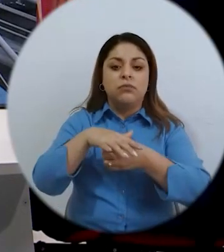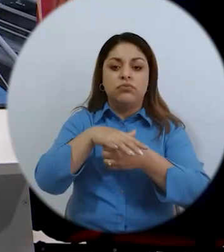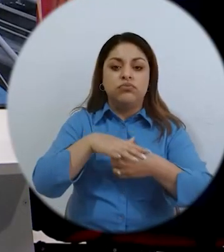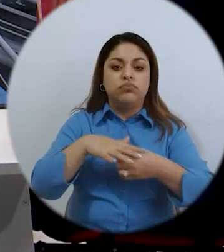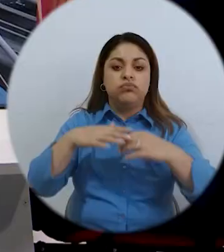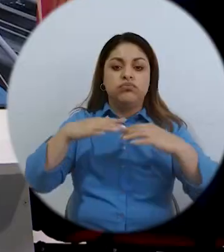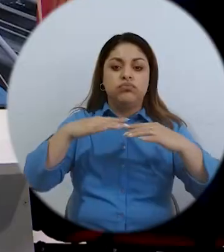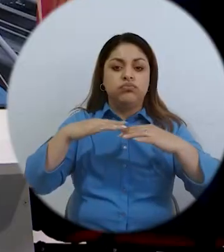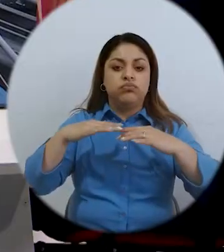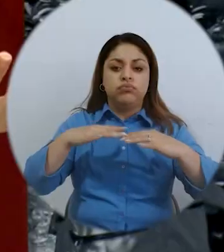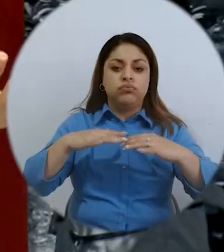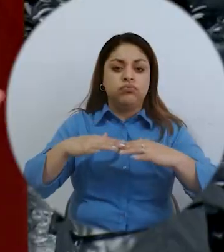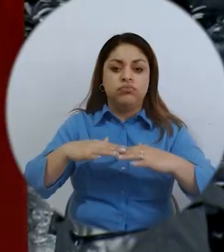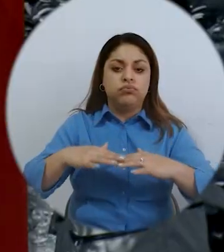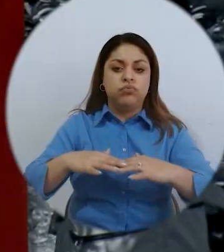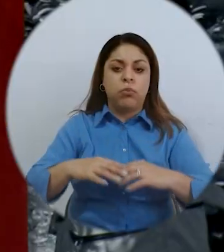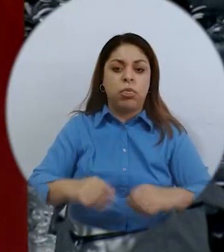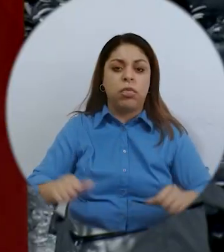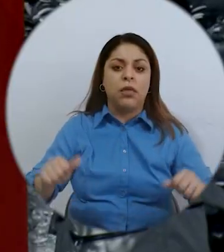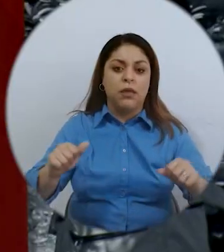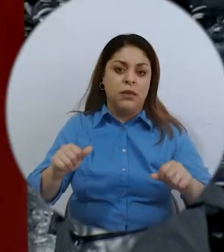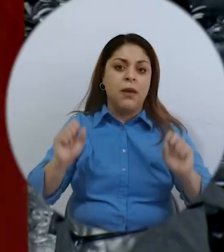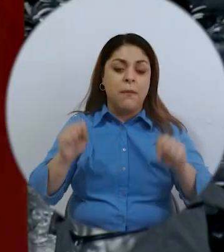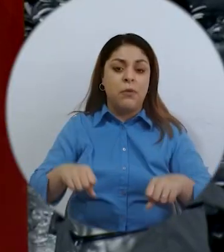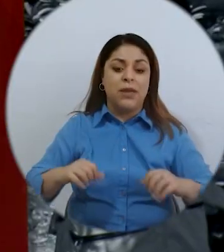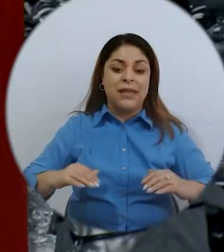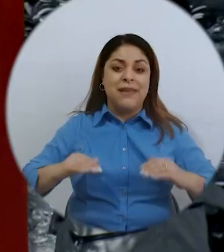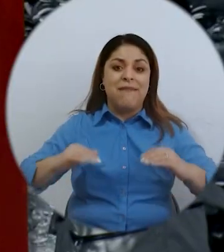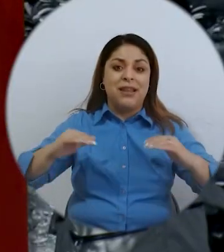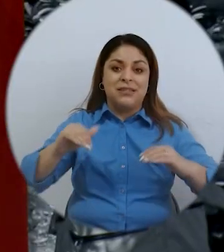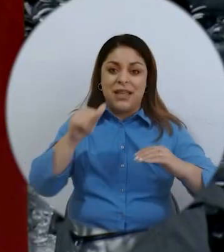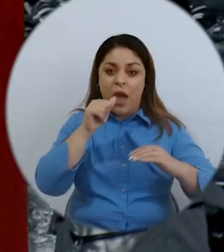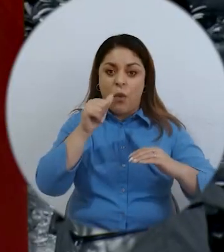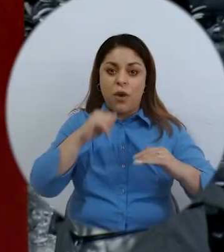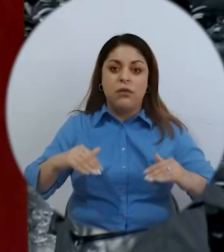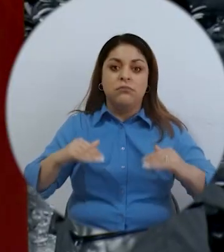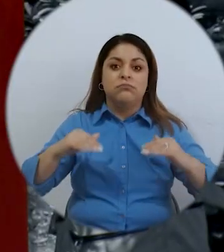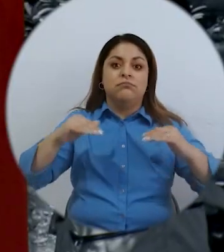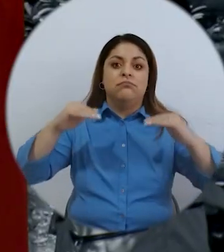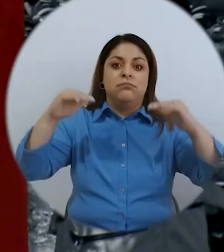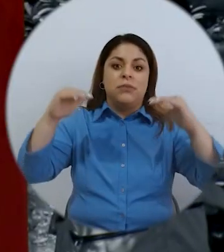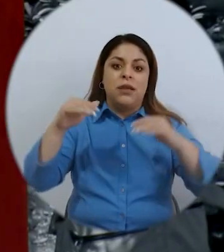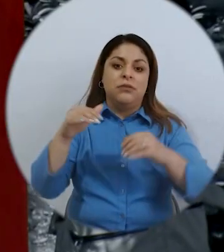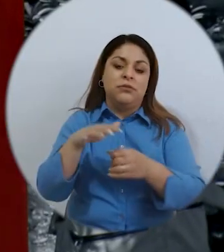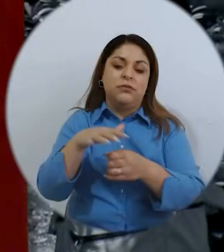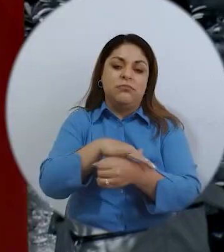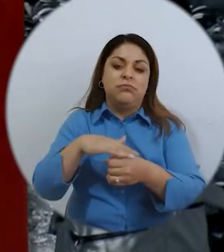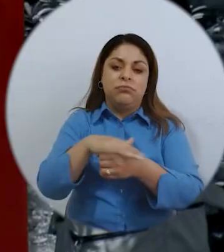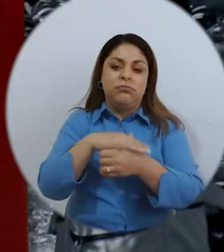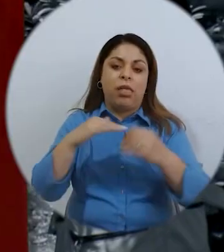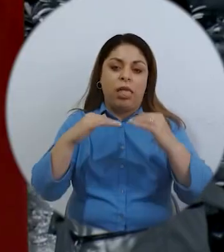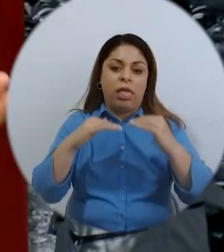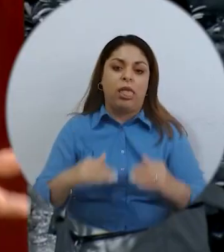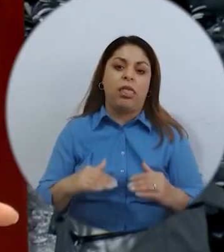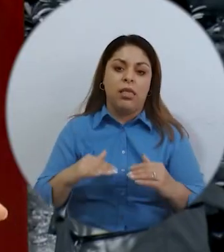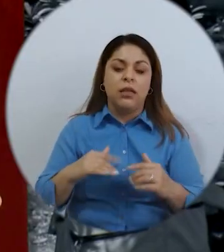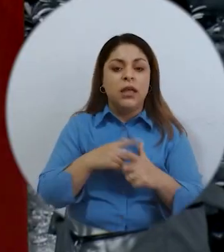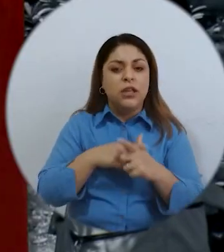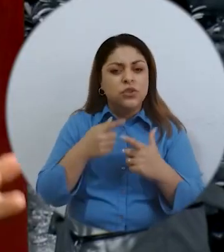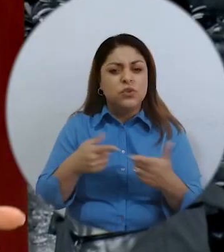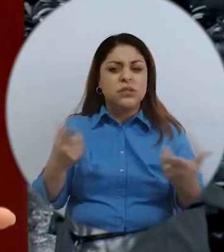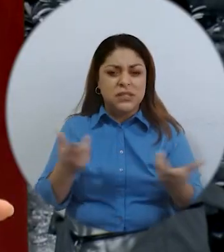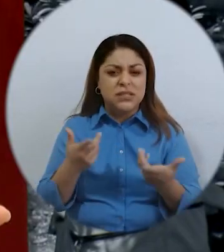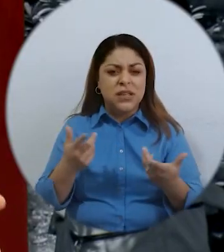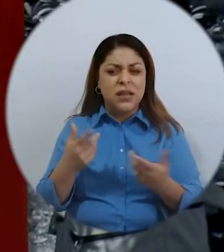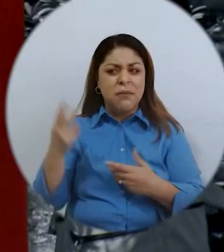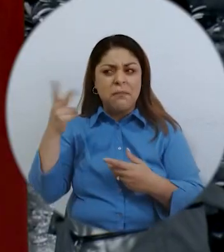a que los niveles del mar han ido aumentando a partir de estas crisis, y los estados deben responder a la población y a